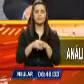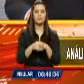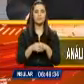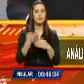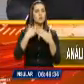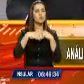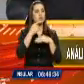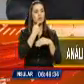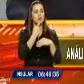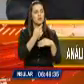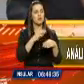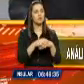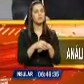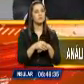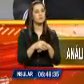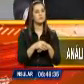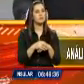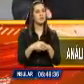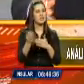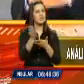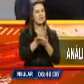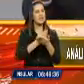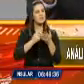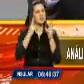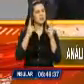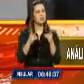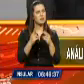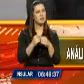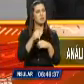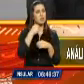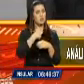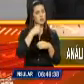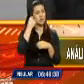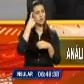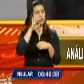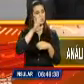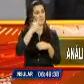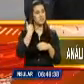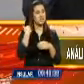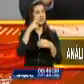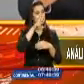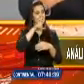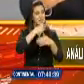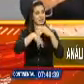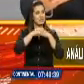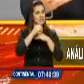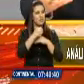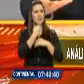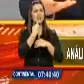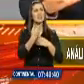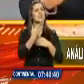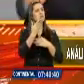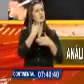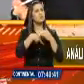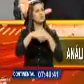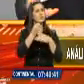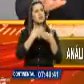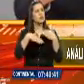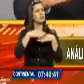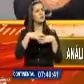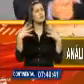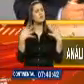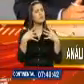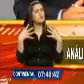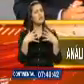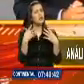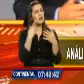propósito de lo que usted acaba de mencionar, de la parte humana, tengo entendido que usted tiene tres hijos. ¿Qué le dicen los pequeños sobre la guerra,